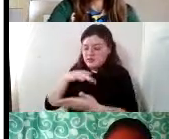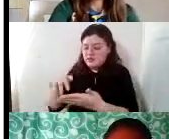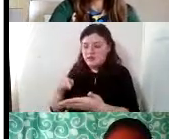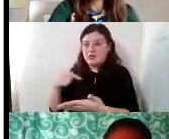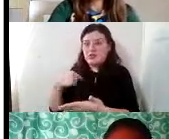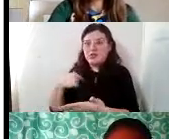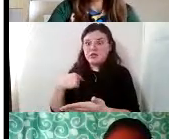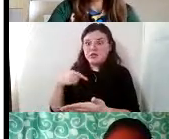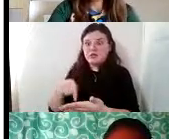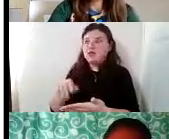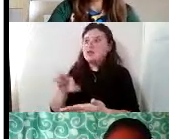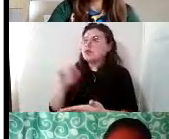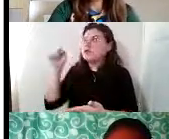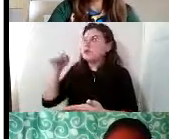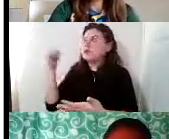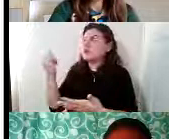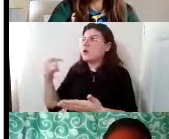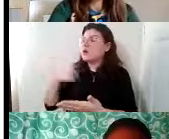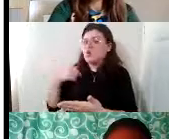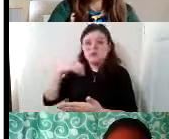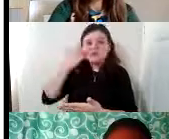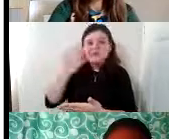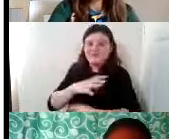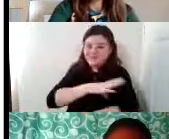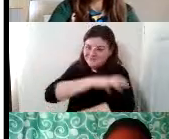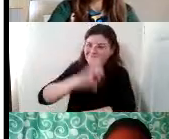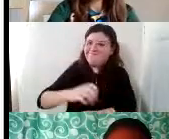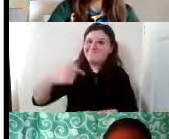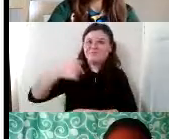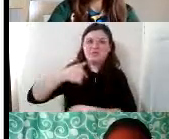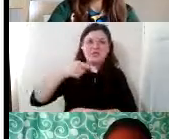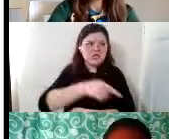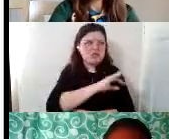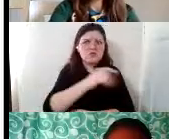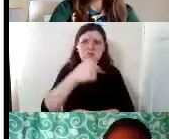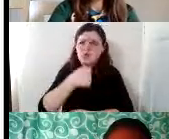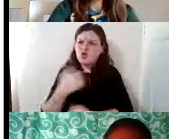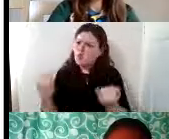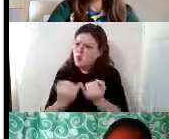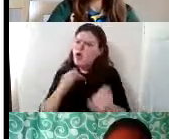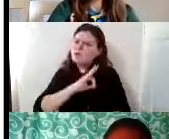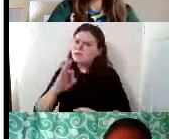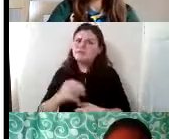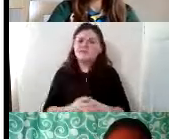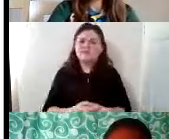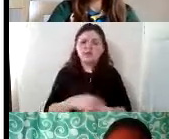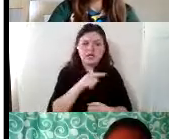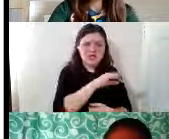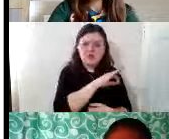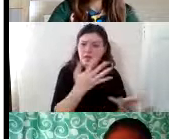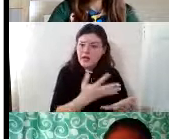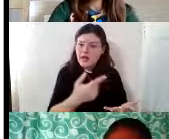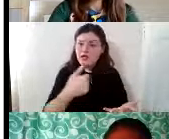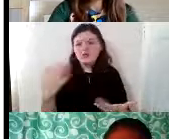le funcionó, ese niño o esa niña se va a empoderar ante la situación y va a decir, si Estela pudo, yo también puedo. Si Estela lo hizo, yo también lo puedo